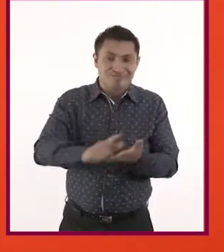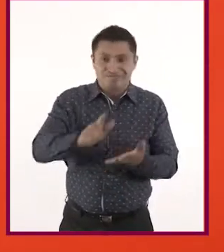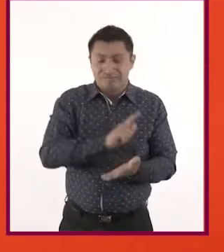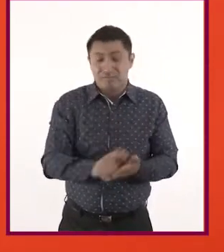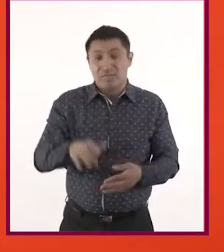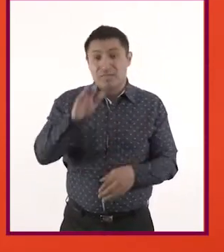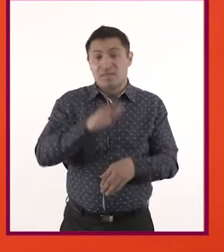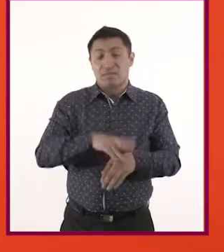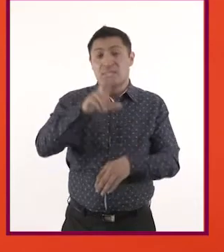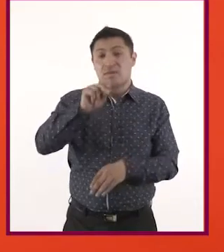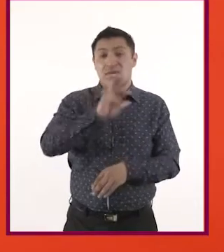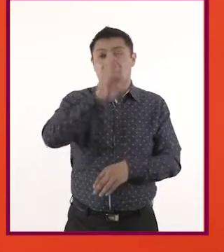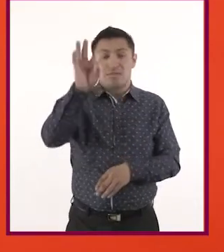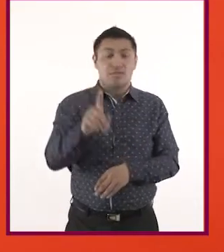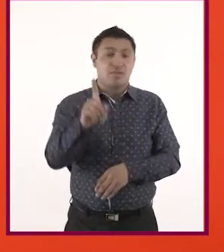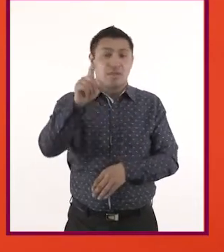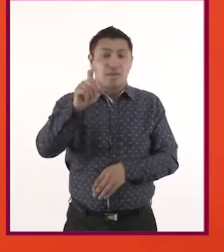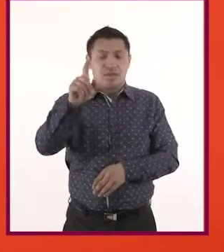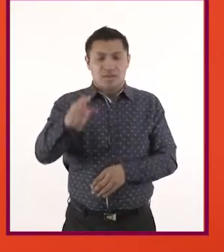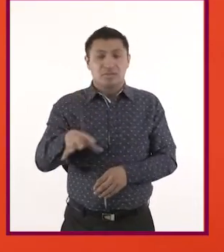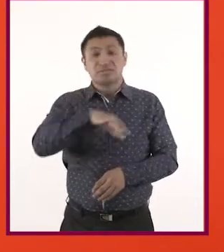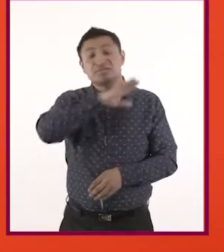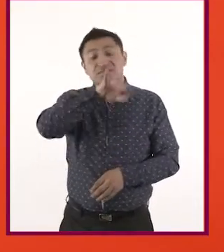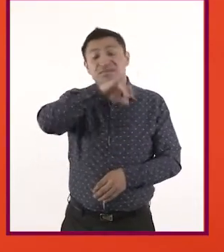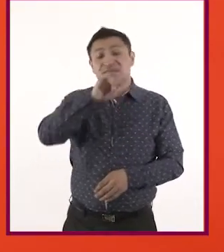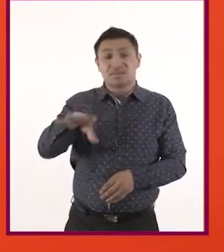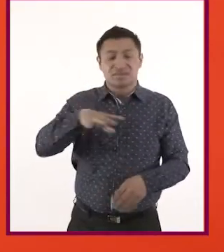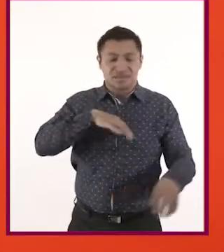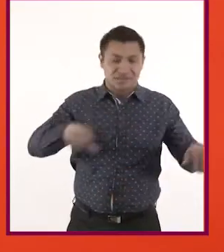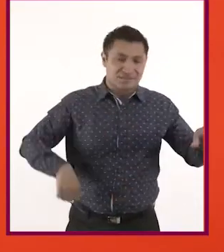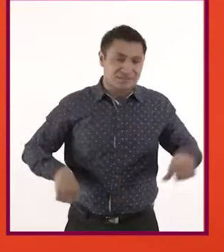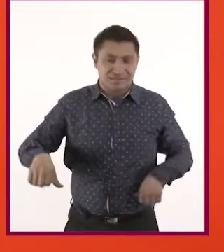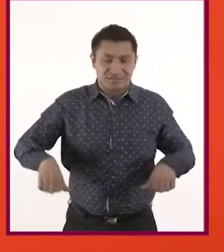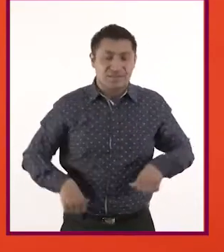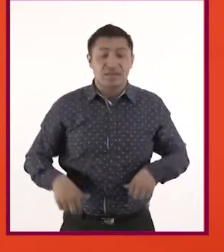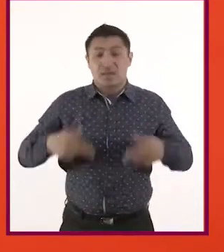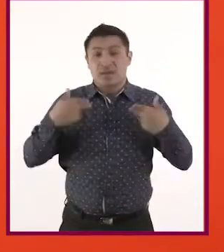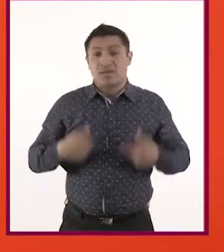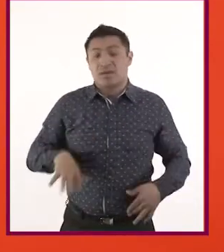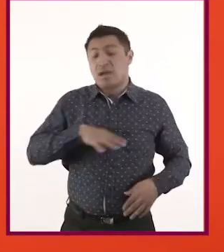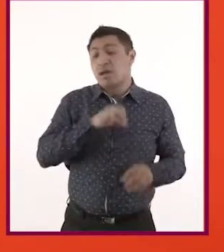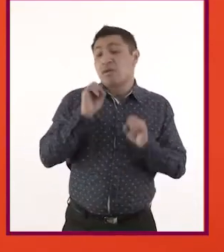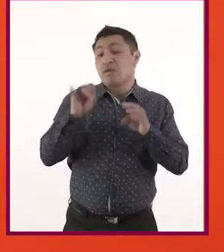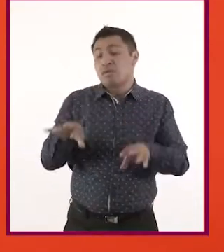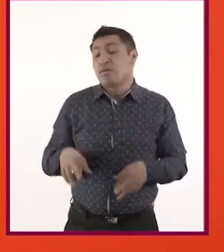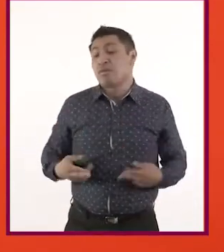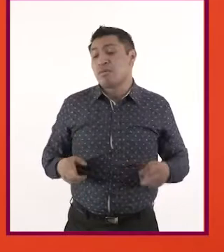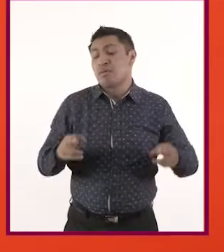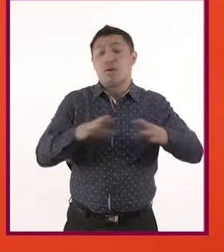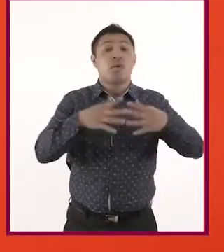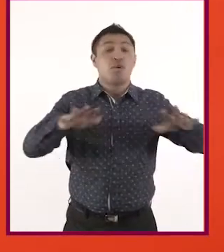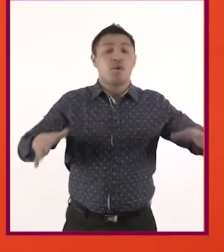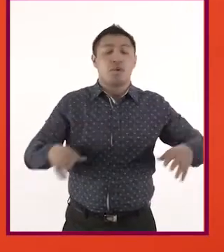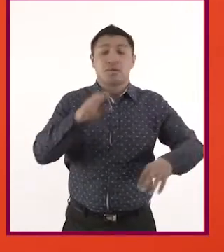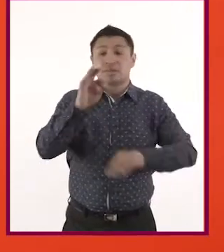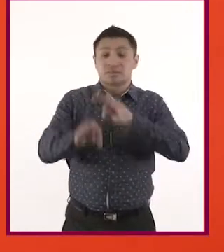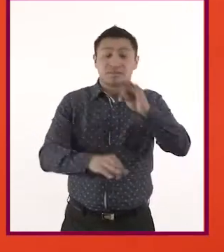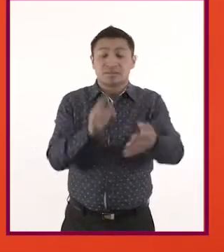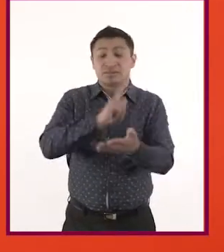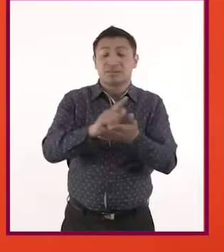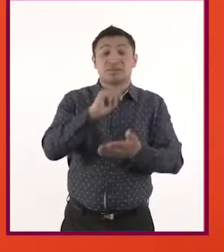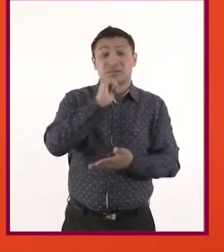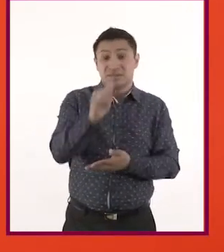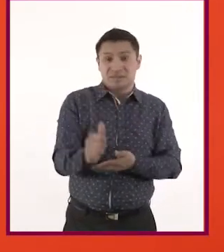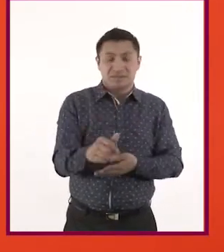del 80% de las aguas residuales resultantes de actividades humanas se vierten en los ríos o el mar, sin ningún tratamiento.